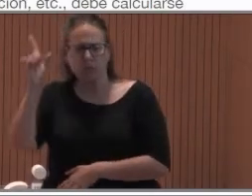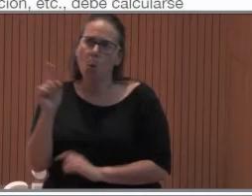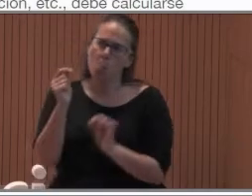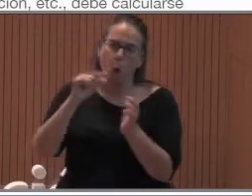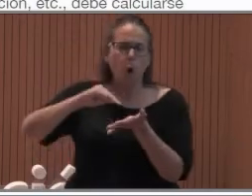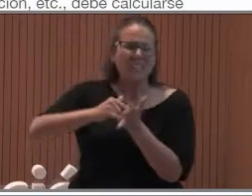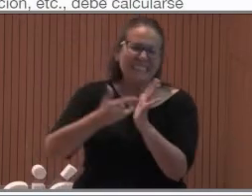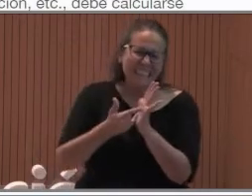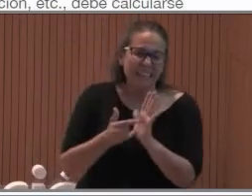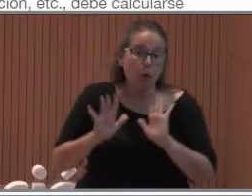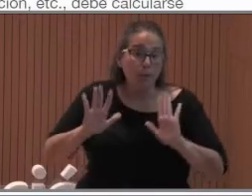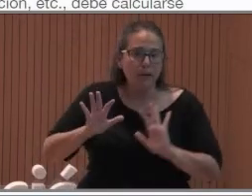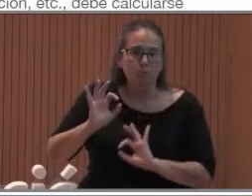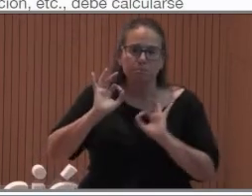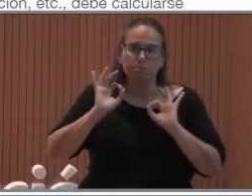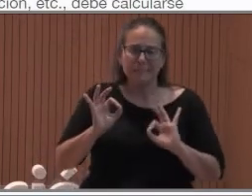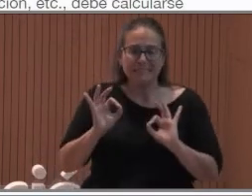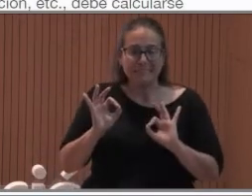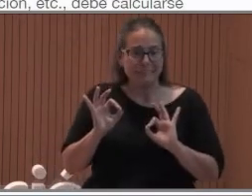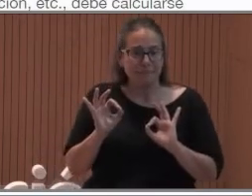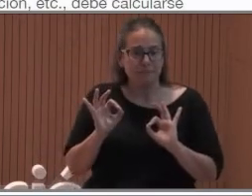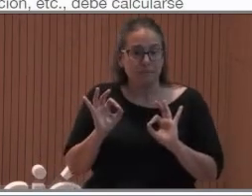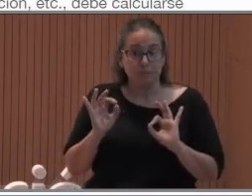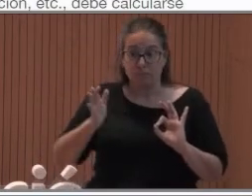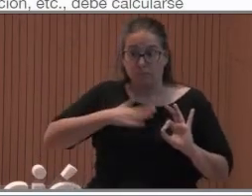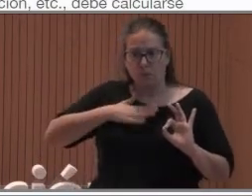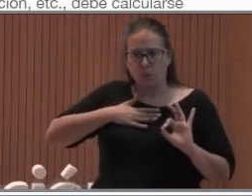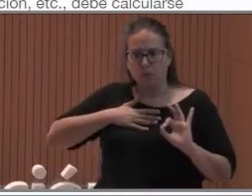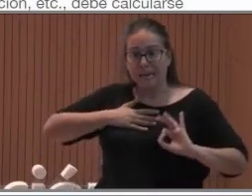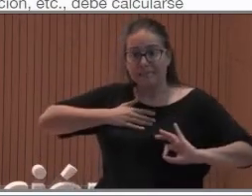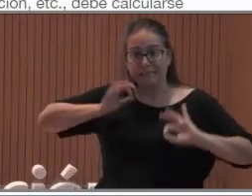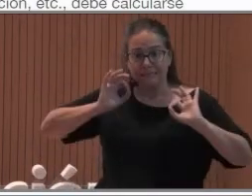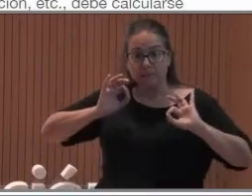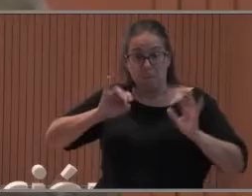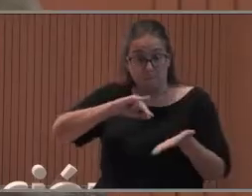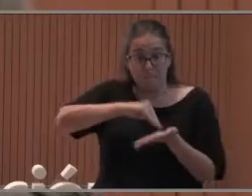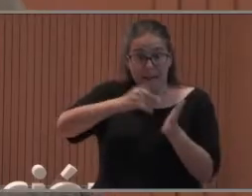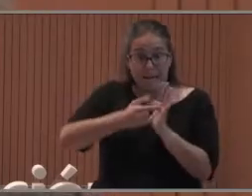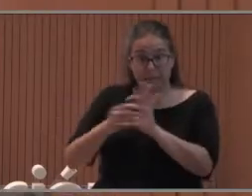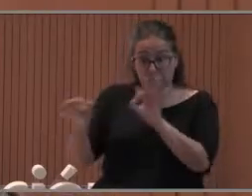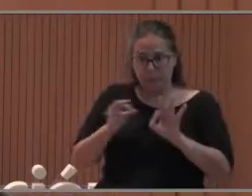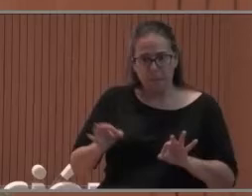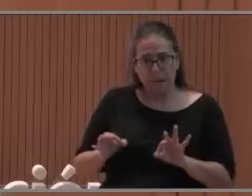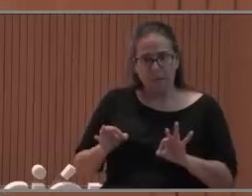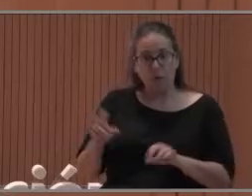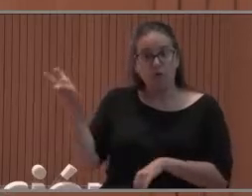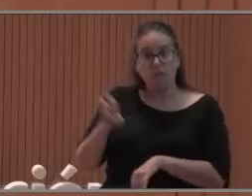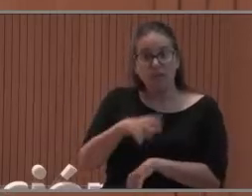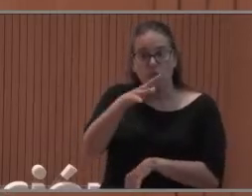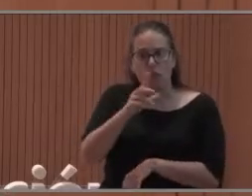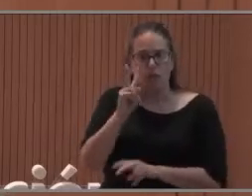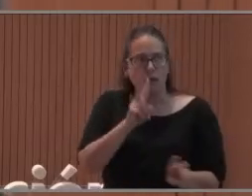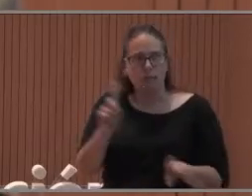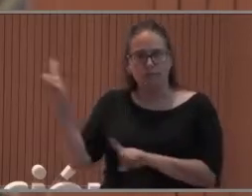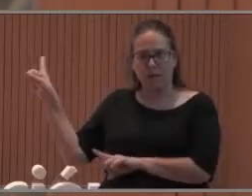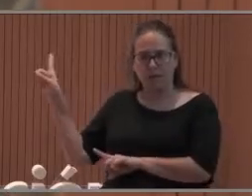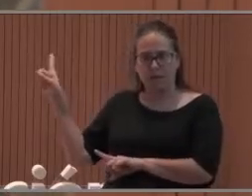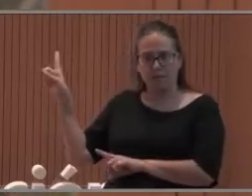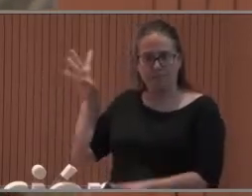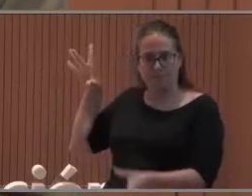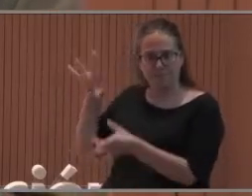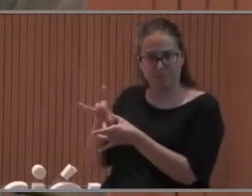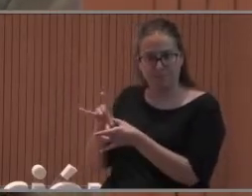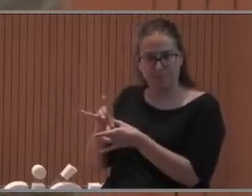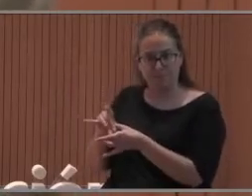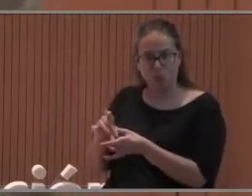técnico, pero es la clave en la que se basan todas nuestras intervenciones en los planes, porque ese cambio de mortalidad de ola de